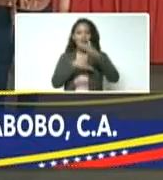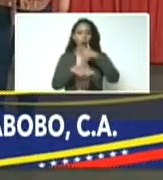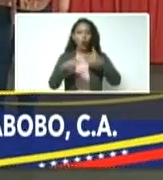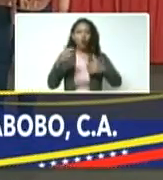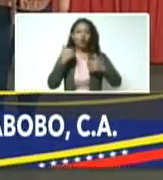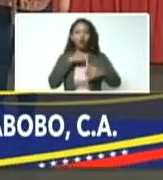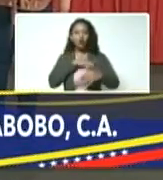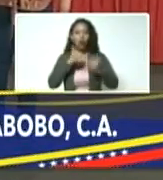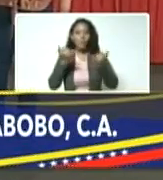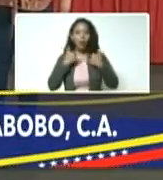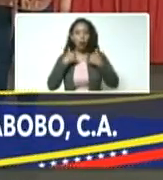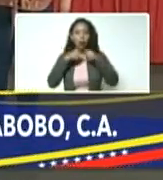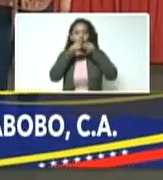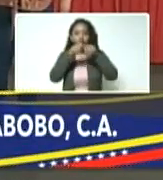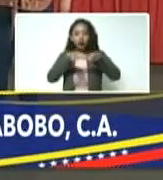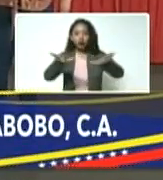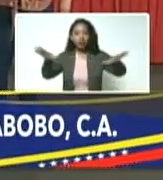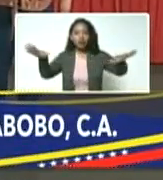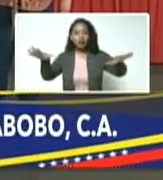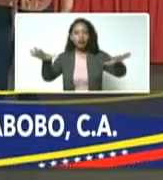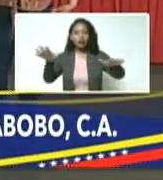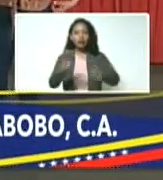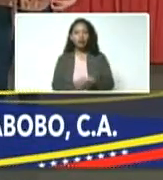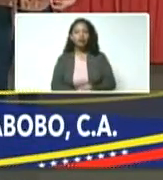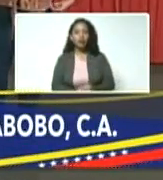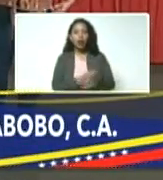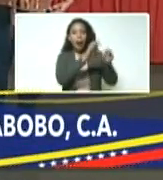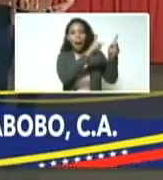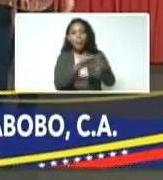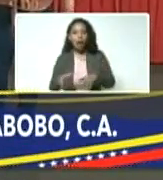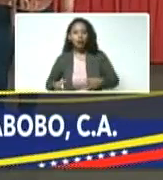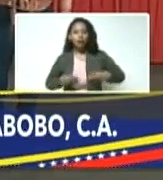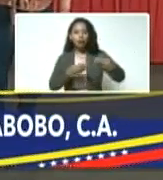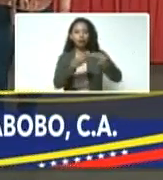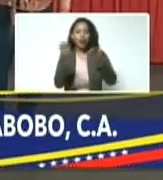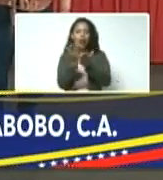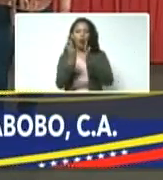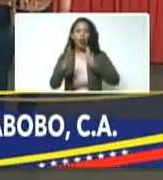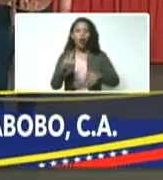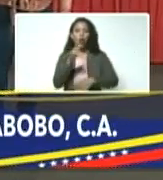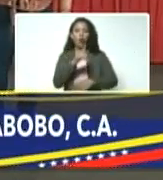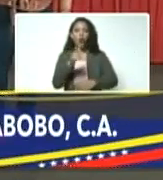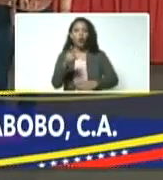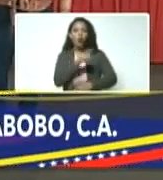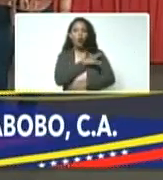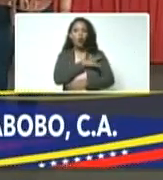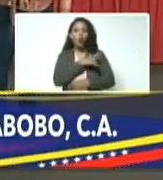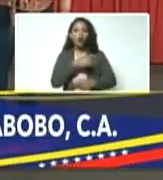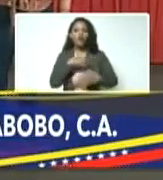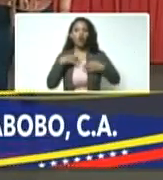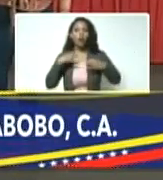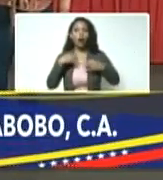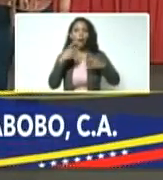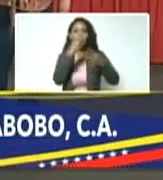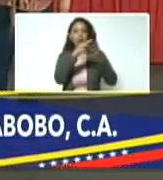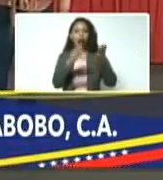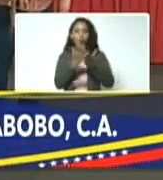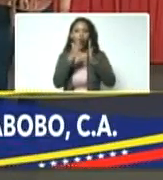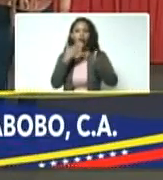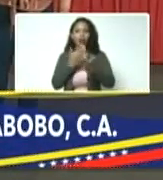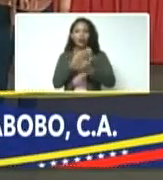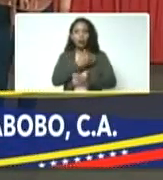nosotros desplegarnos con el plan de dotación escolar de uniformes y útiles escolares. Gracias,